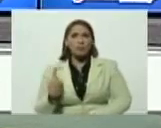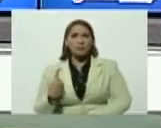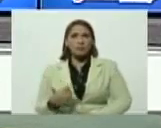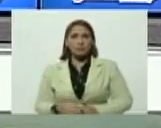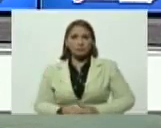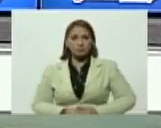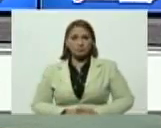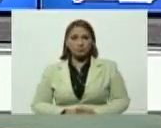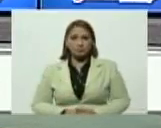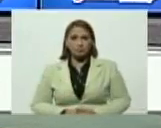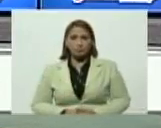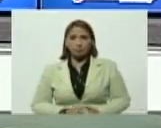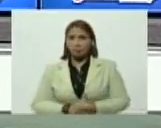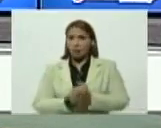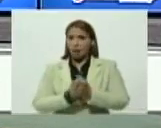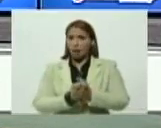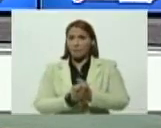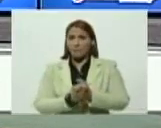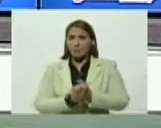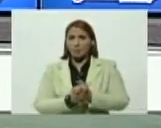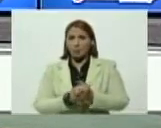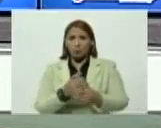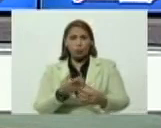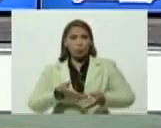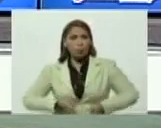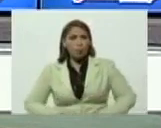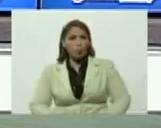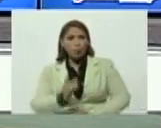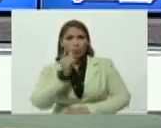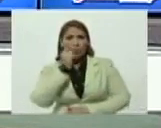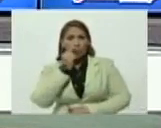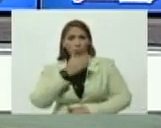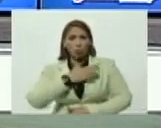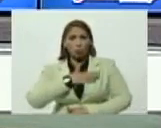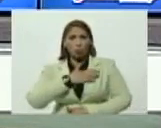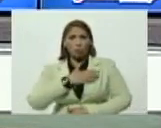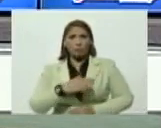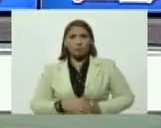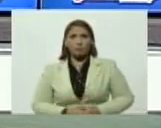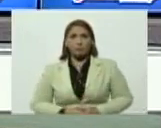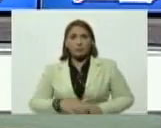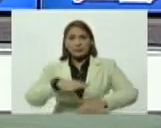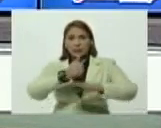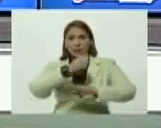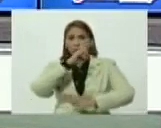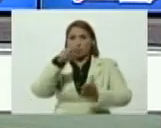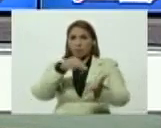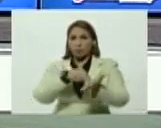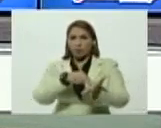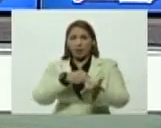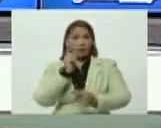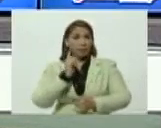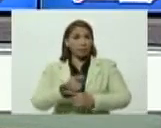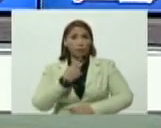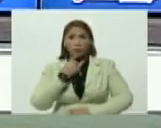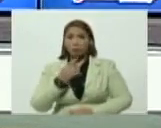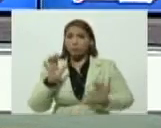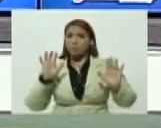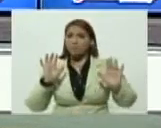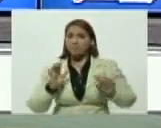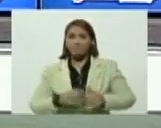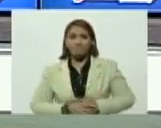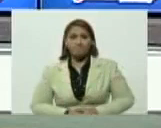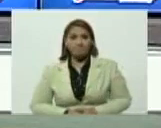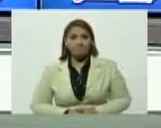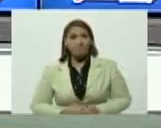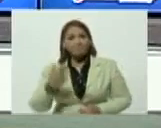Robert Zapoleo, compañero Nicolás Ernesto Maduro Guerra, de la Dirección Nacional. Tengo que decirlo, y